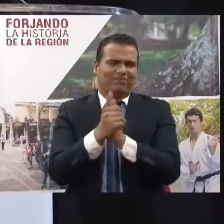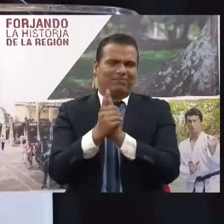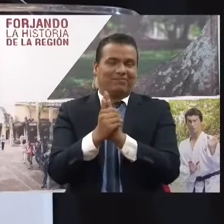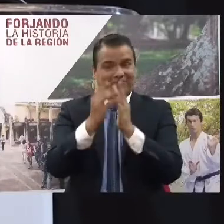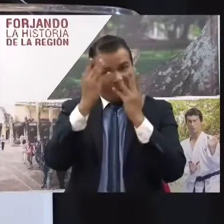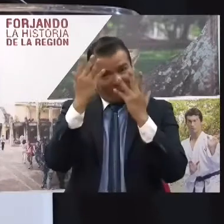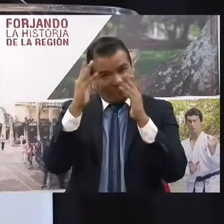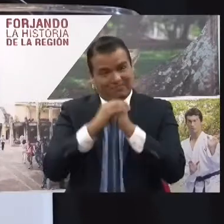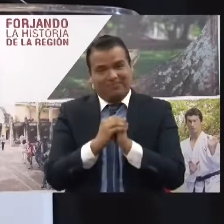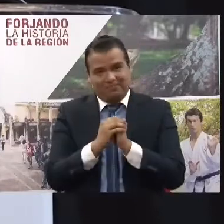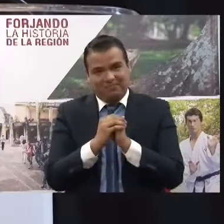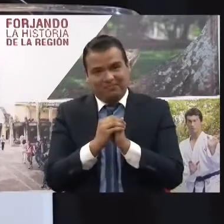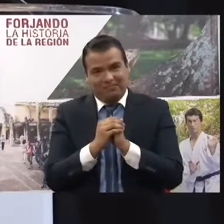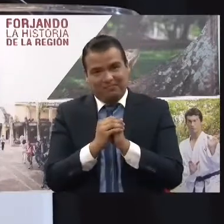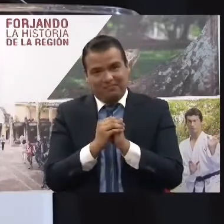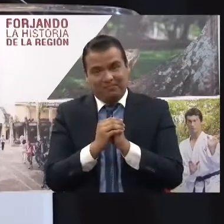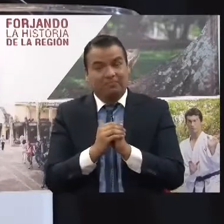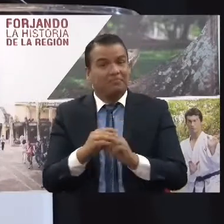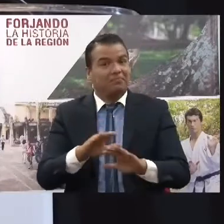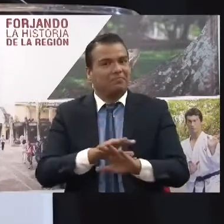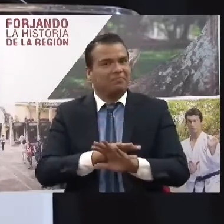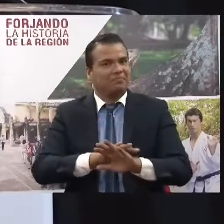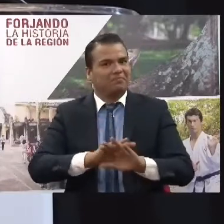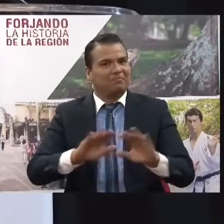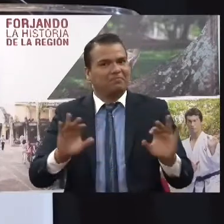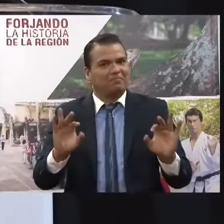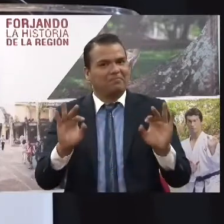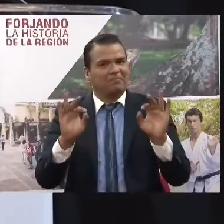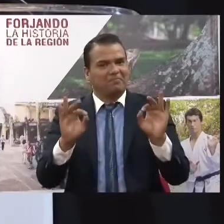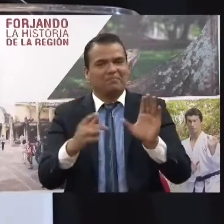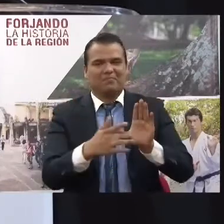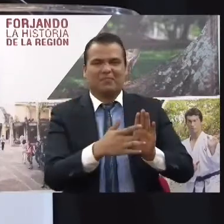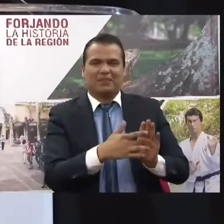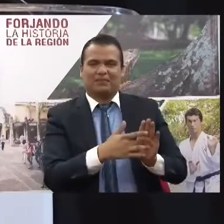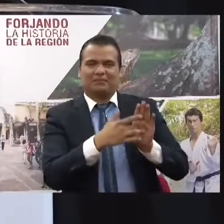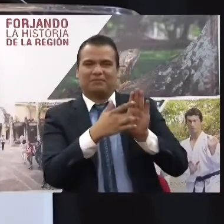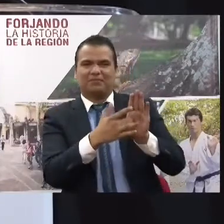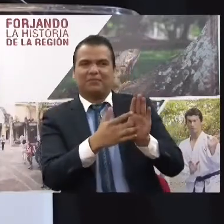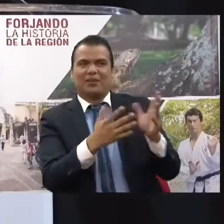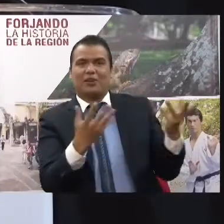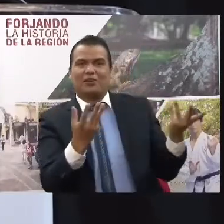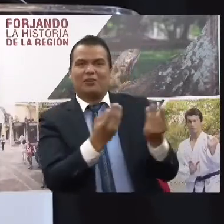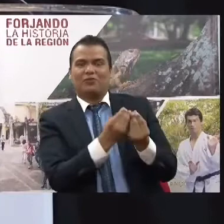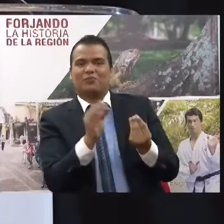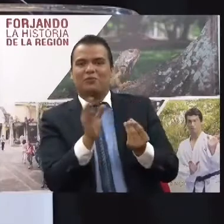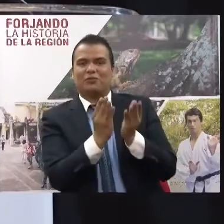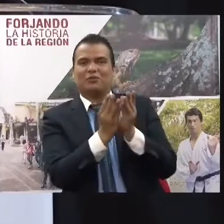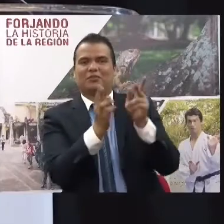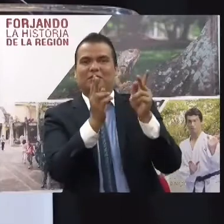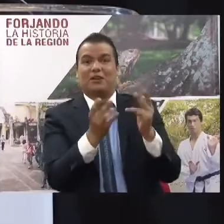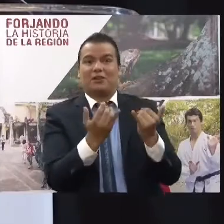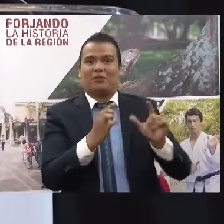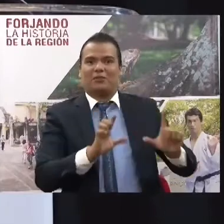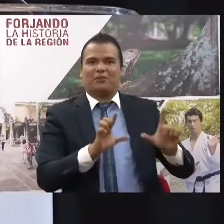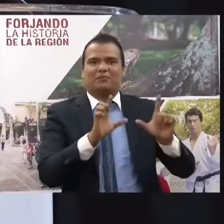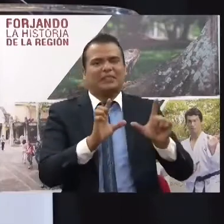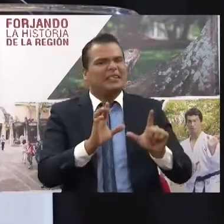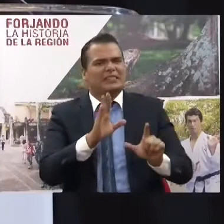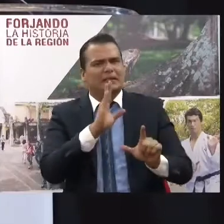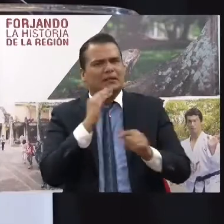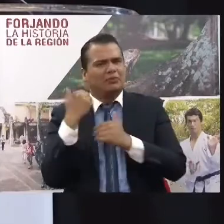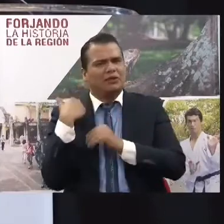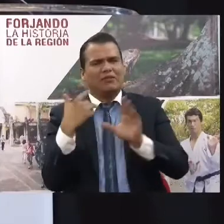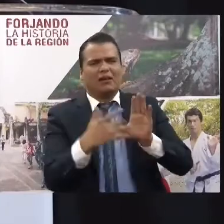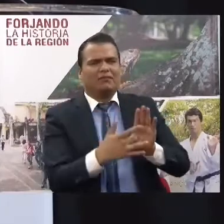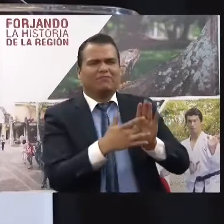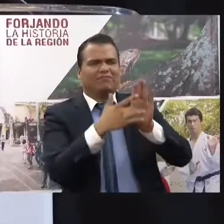Muy bien, y hemos llegado al momento de la presentación de los graduandos por parte del señor secretario